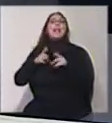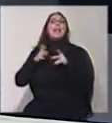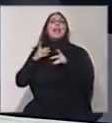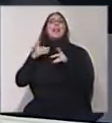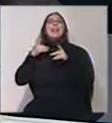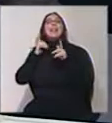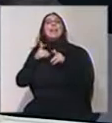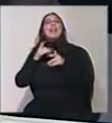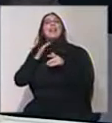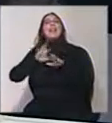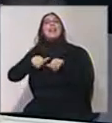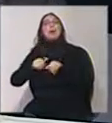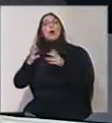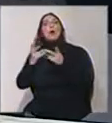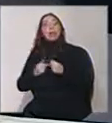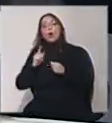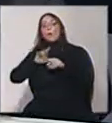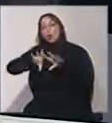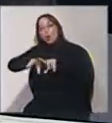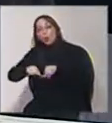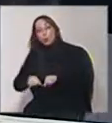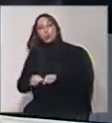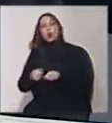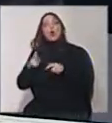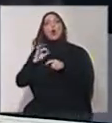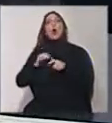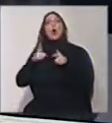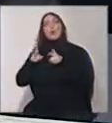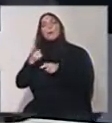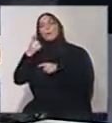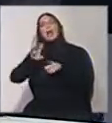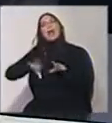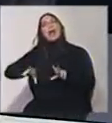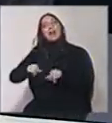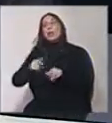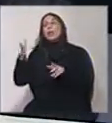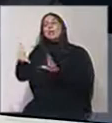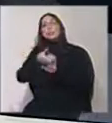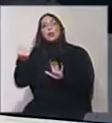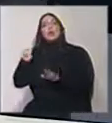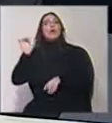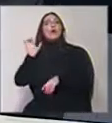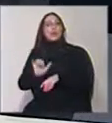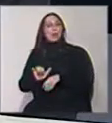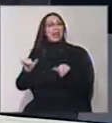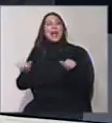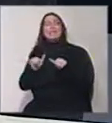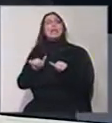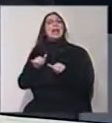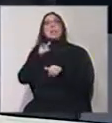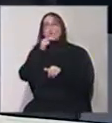organizado, también para repeler un hurto o para combatir una rapiña o un secuestro o una violación. Es decir, van a ser de